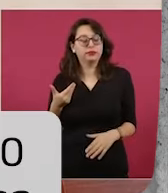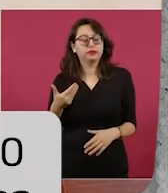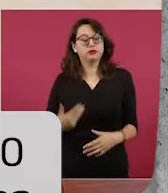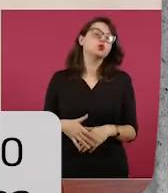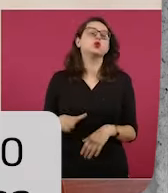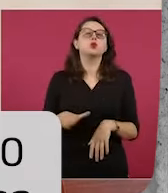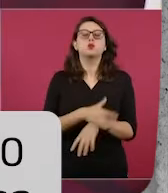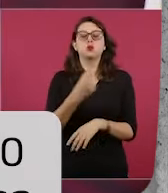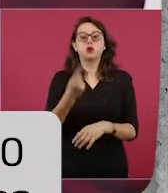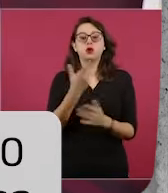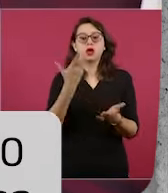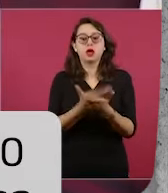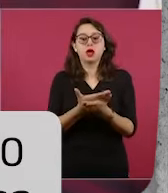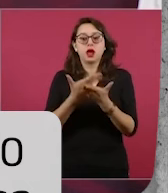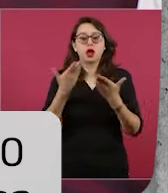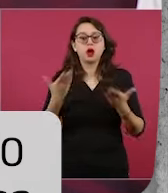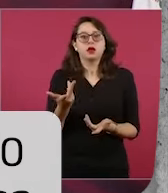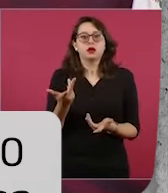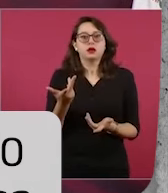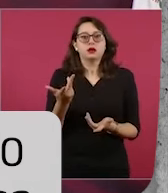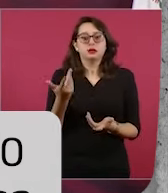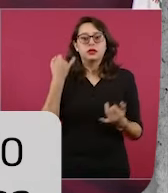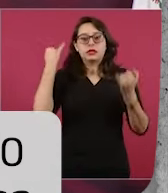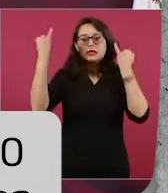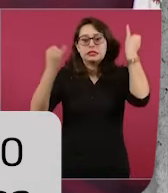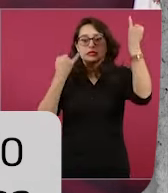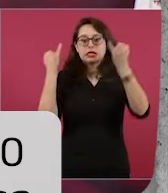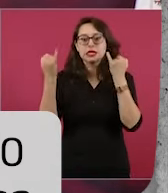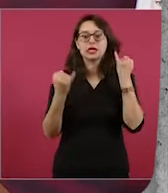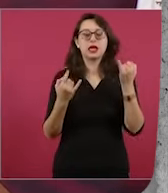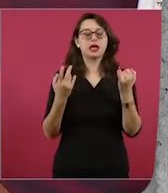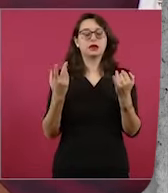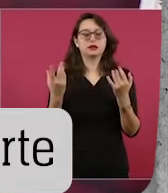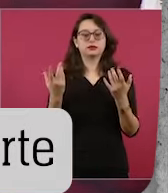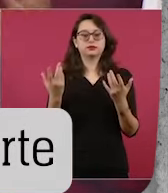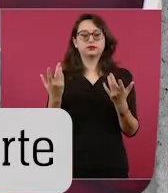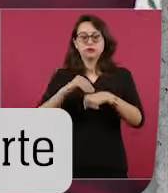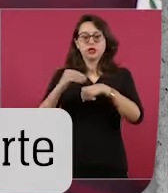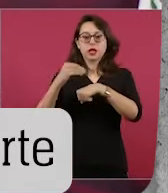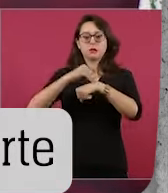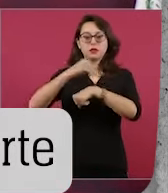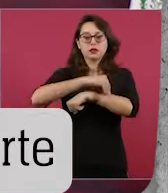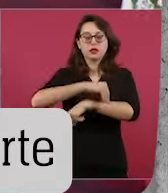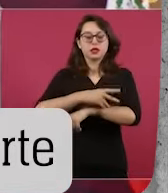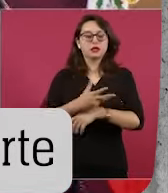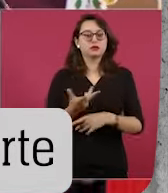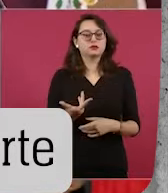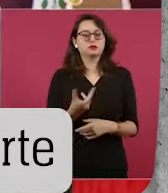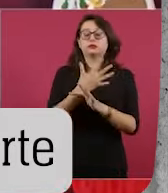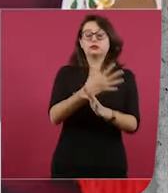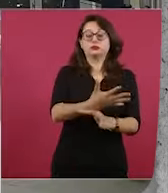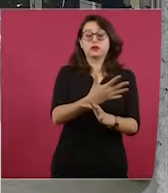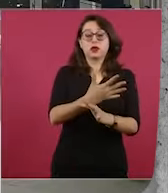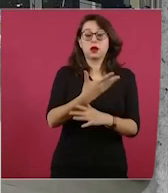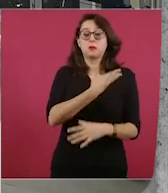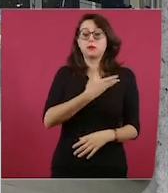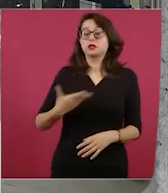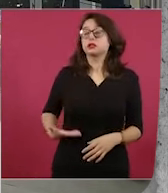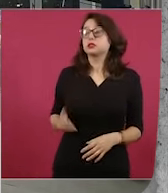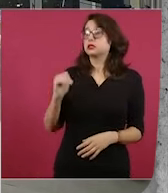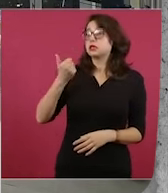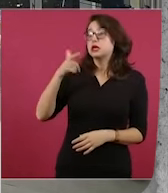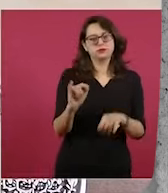entonces usan como pretexto, como excusa, el que yo quería controlar la corte y que ellos